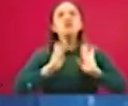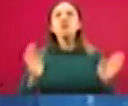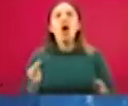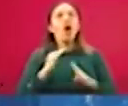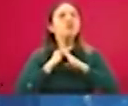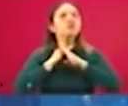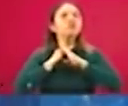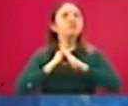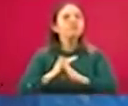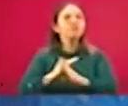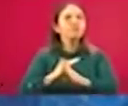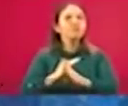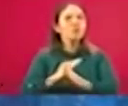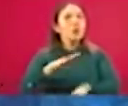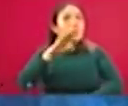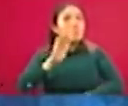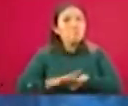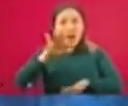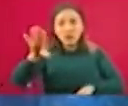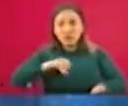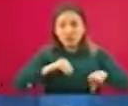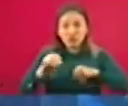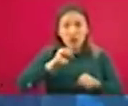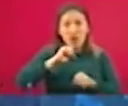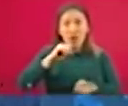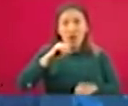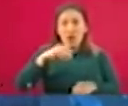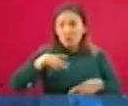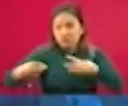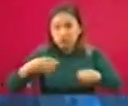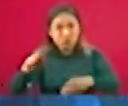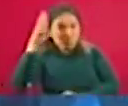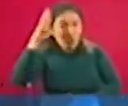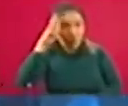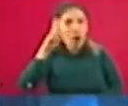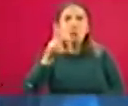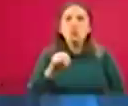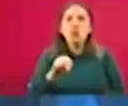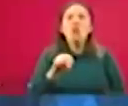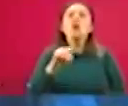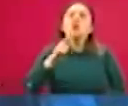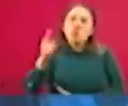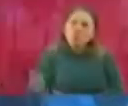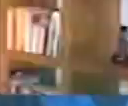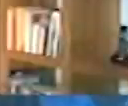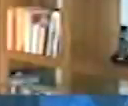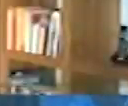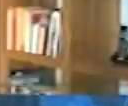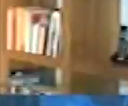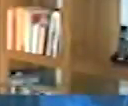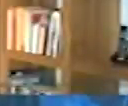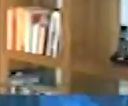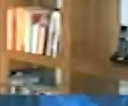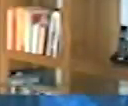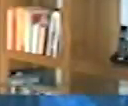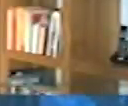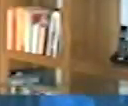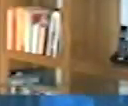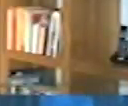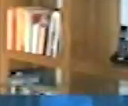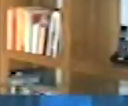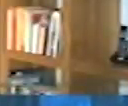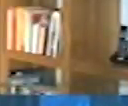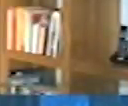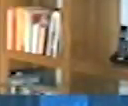manera la información. Sí. Ahora, señalan, dicen en algunos estados, que los laboratorios mandan los